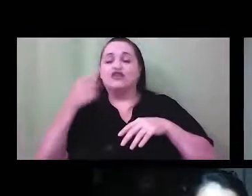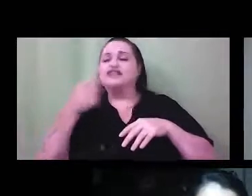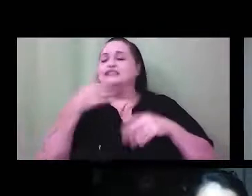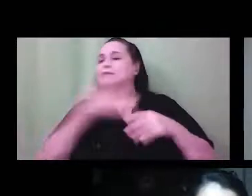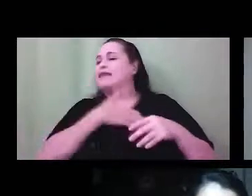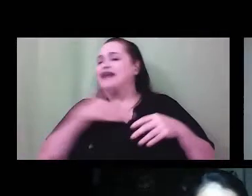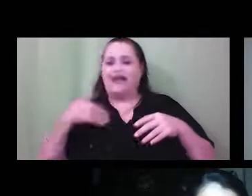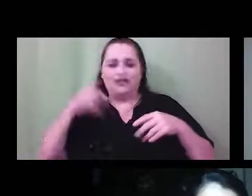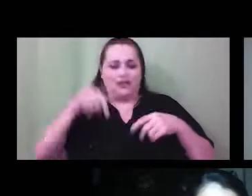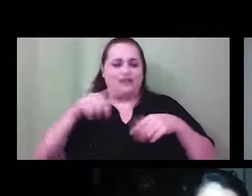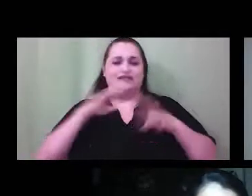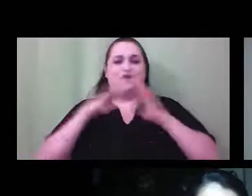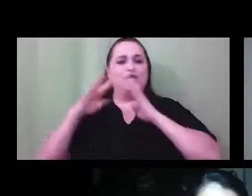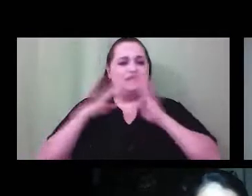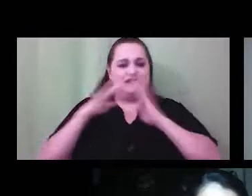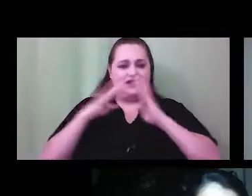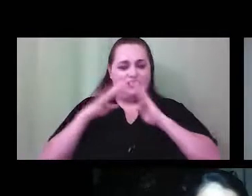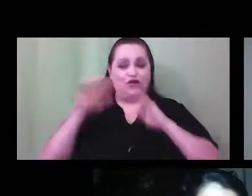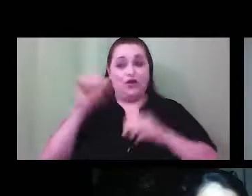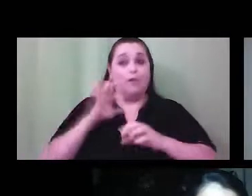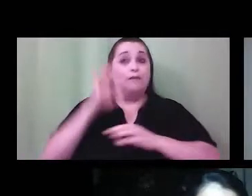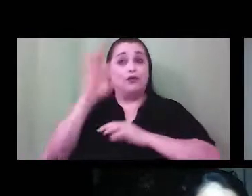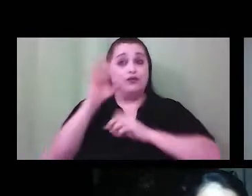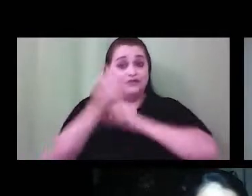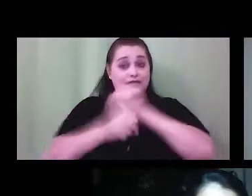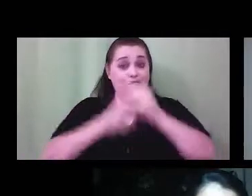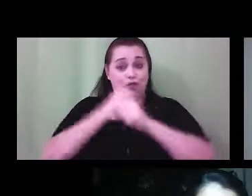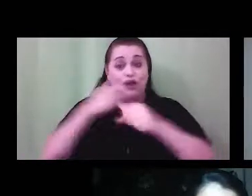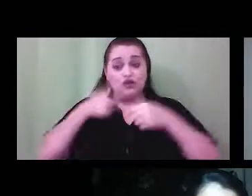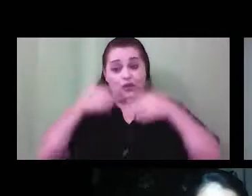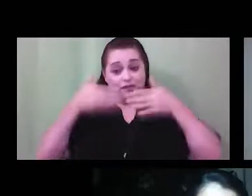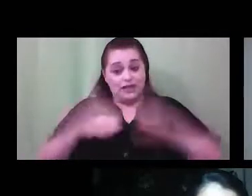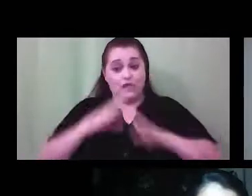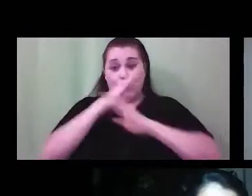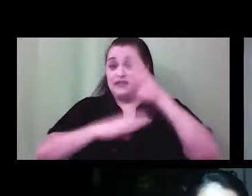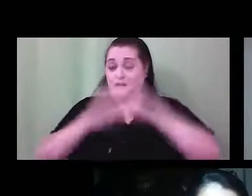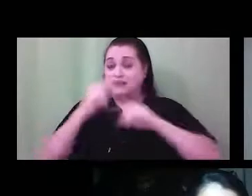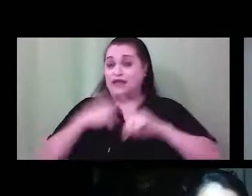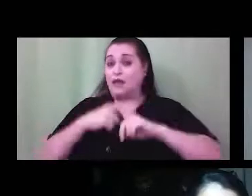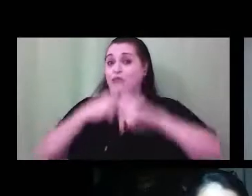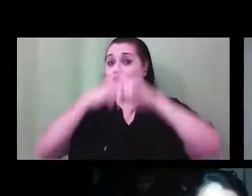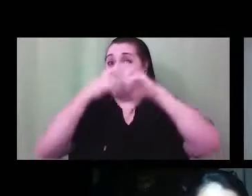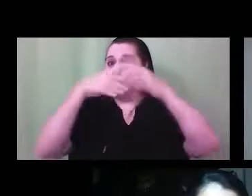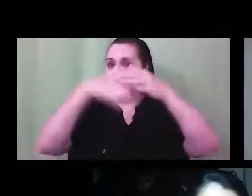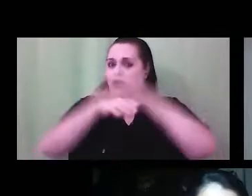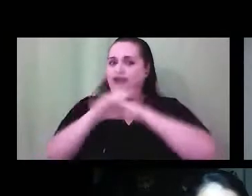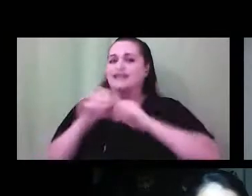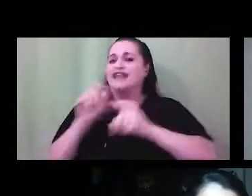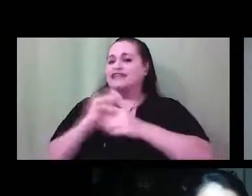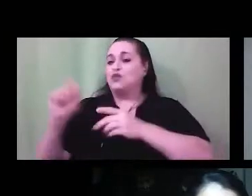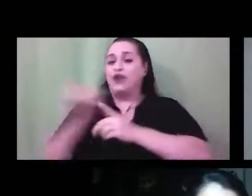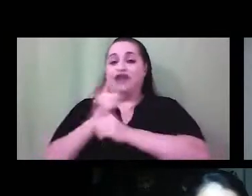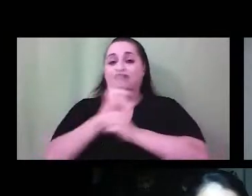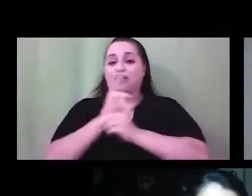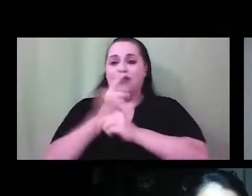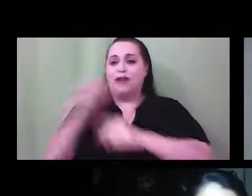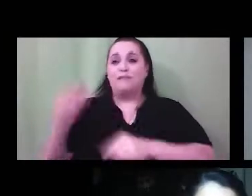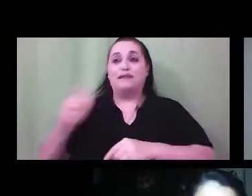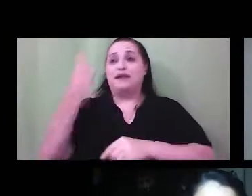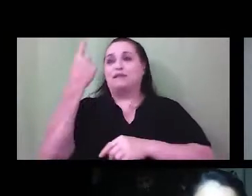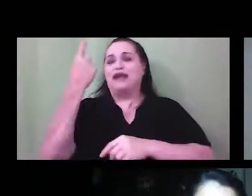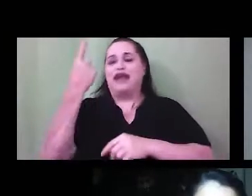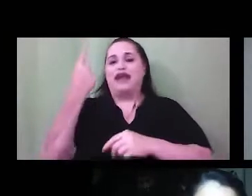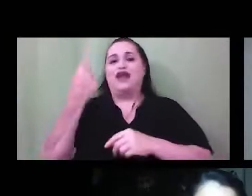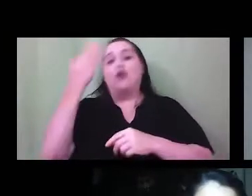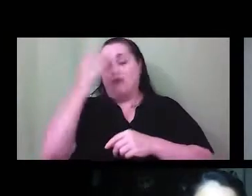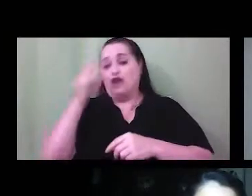este conversatorio. El otro año mi hijo con discapacidad múltiple ya va para escuela regular, a primero por decisión, porque